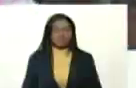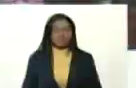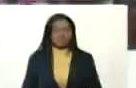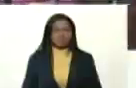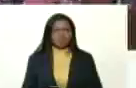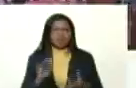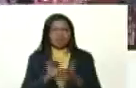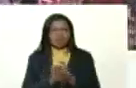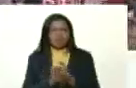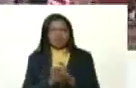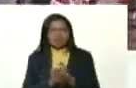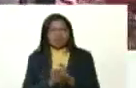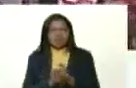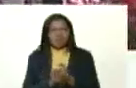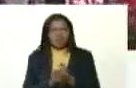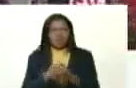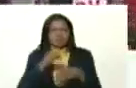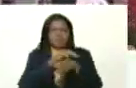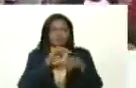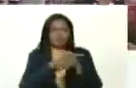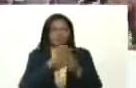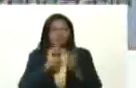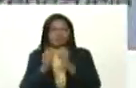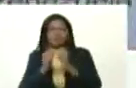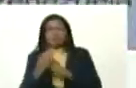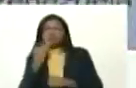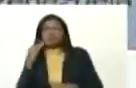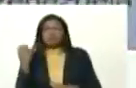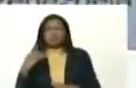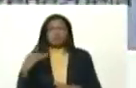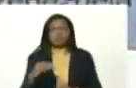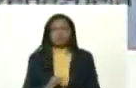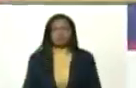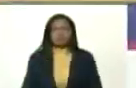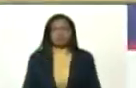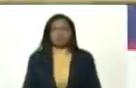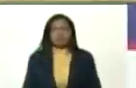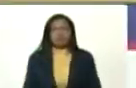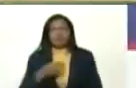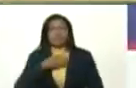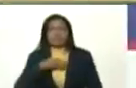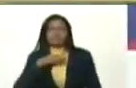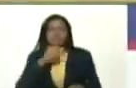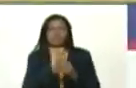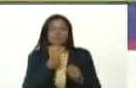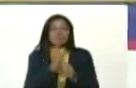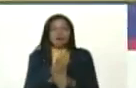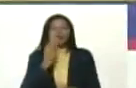Compañero Pedro Infante y la misión Chamba Juvenil.